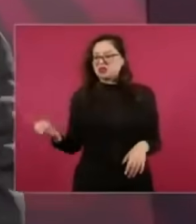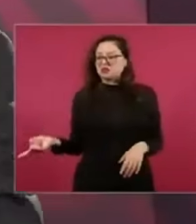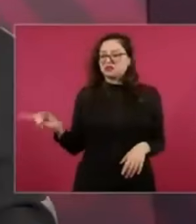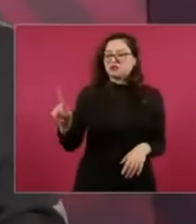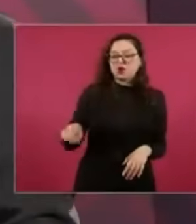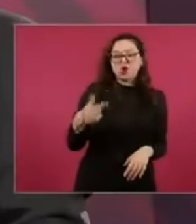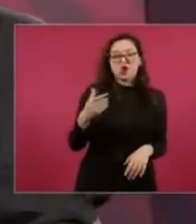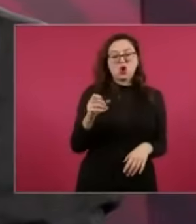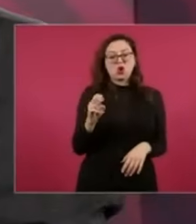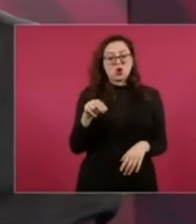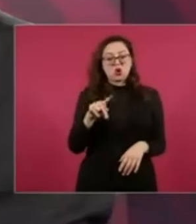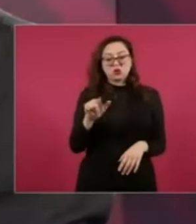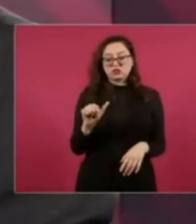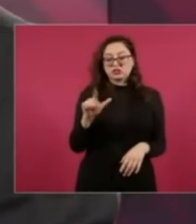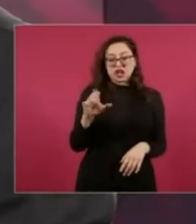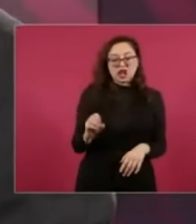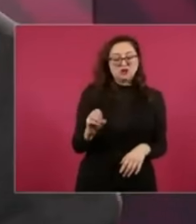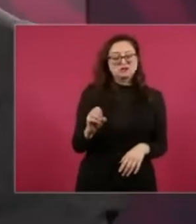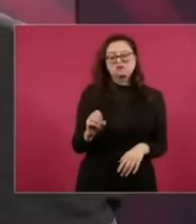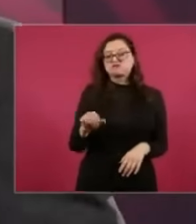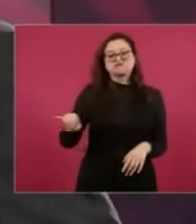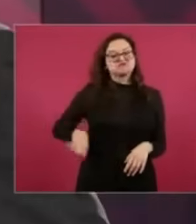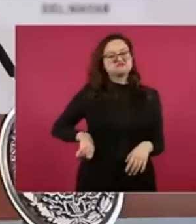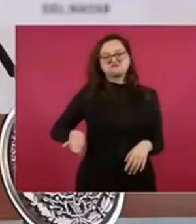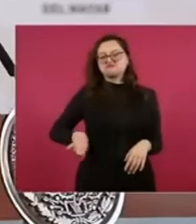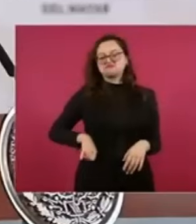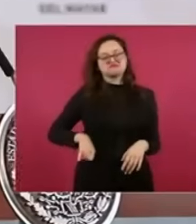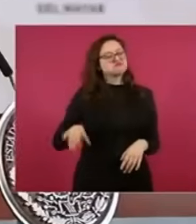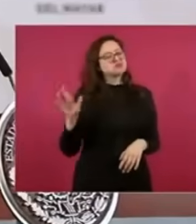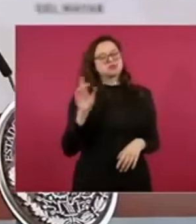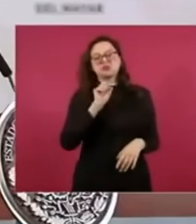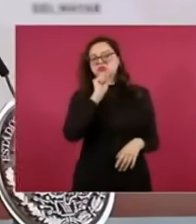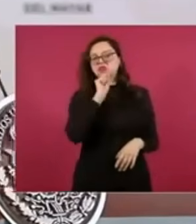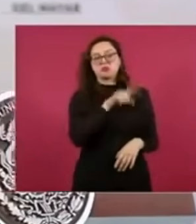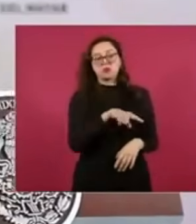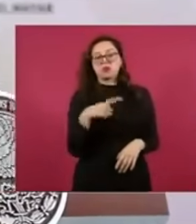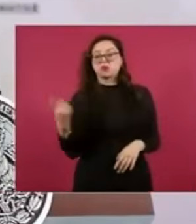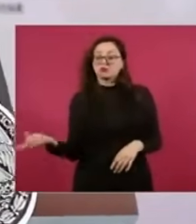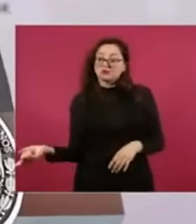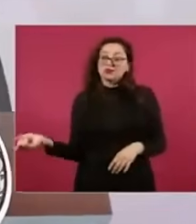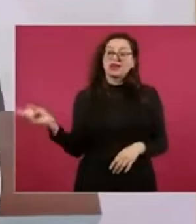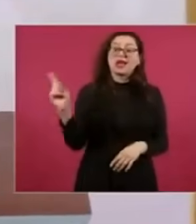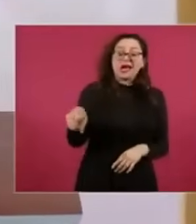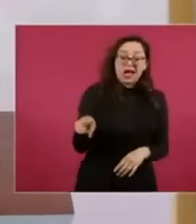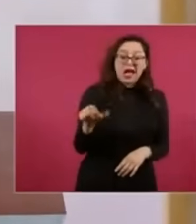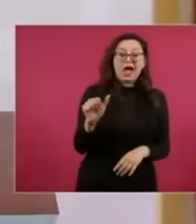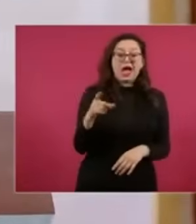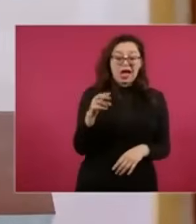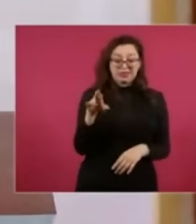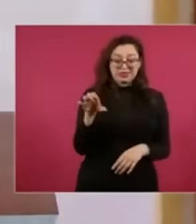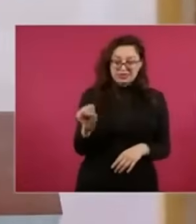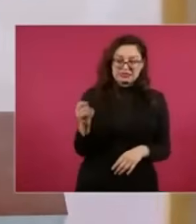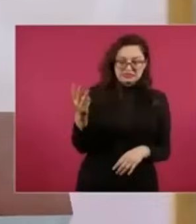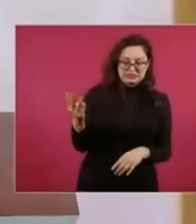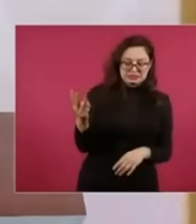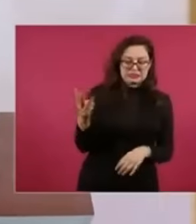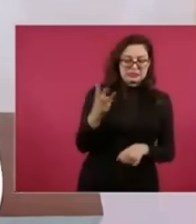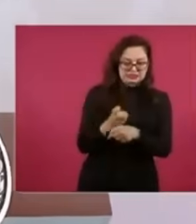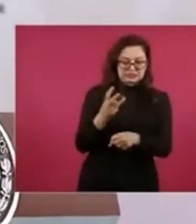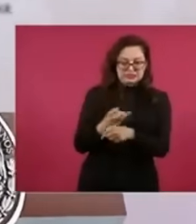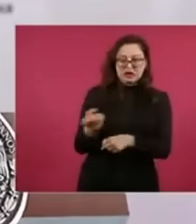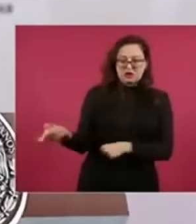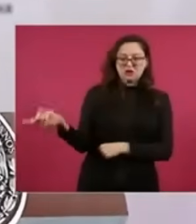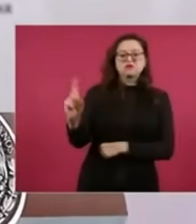la interna. Lo que dice es que sí va a asumir una posición dentro de Morena, lo cual implica que no va a